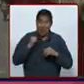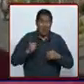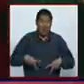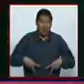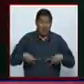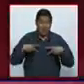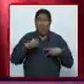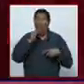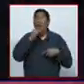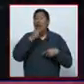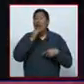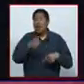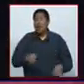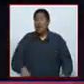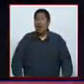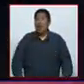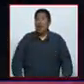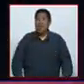vive a diario.